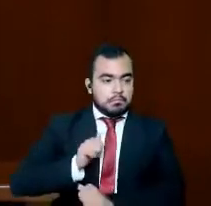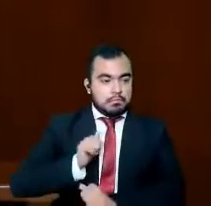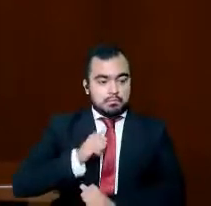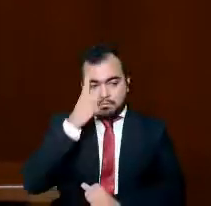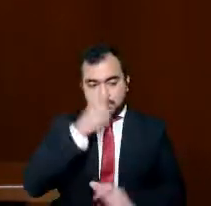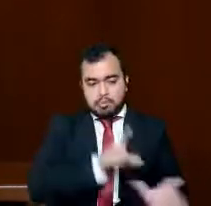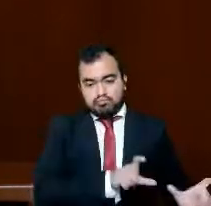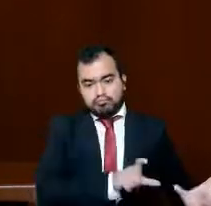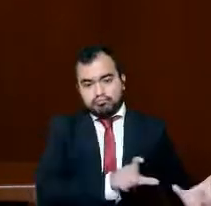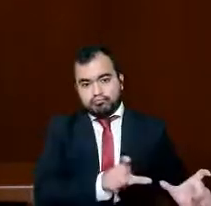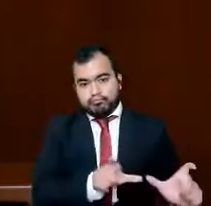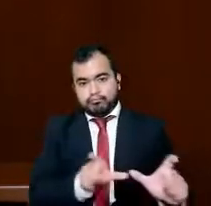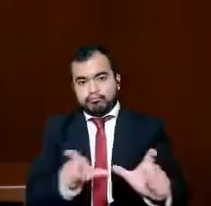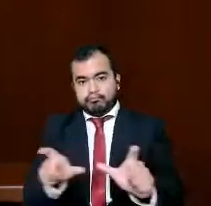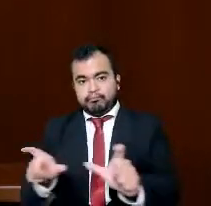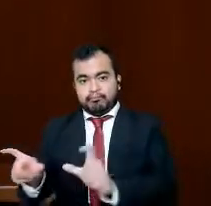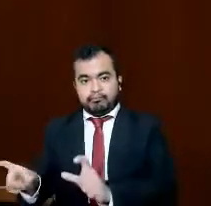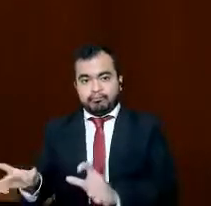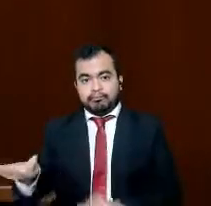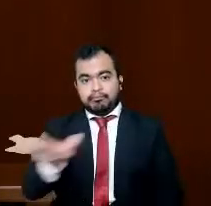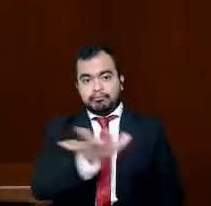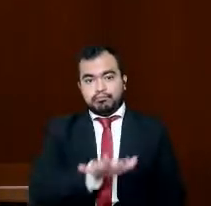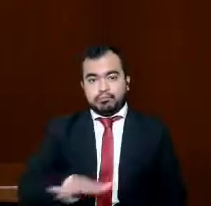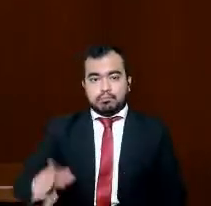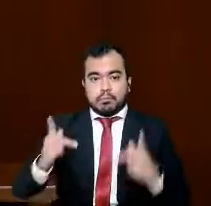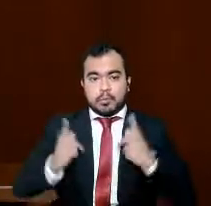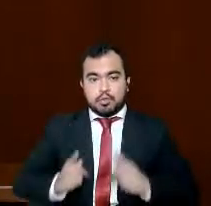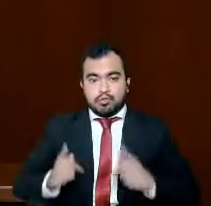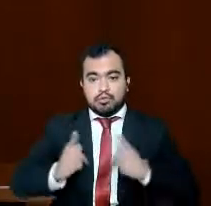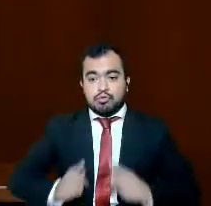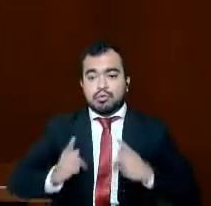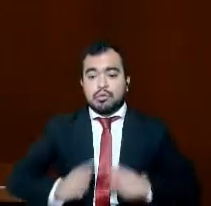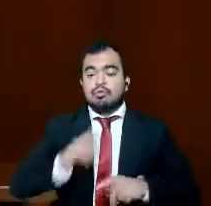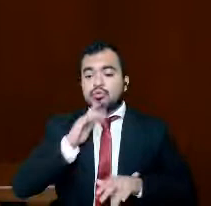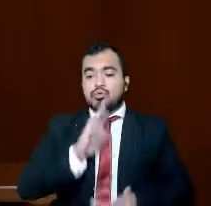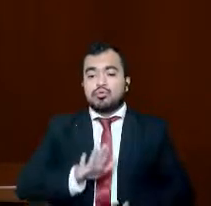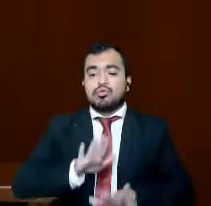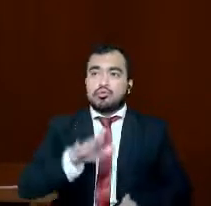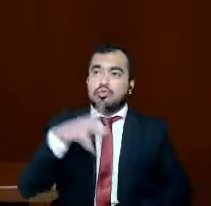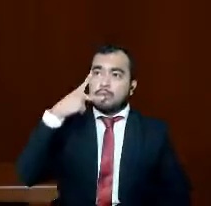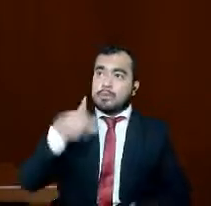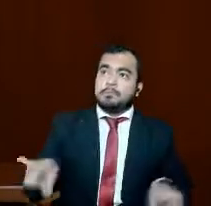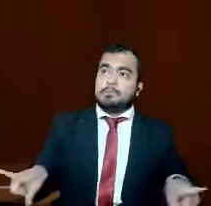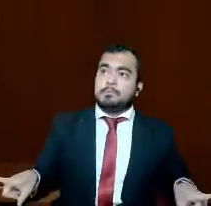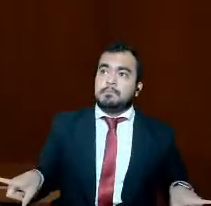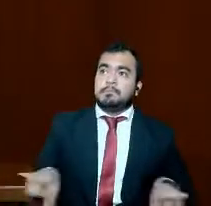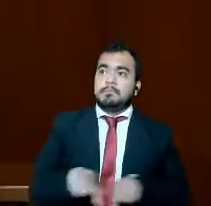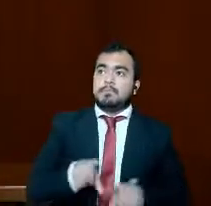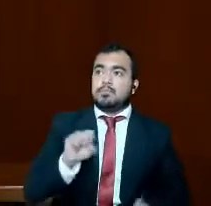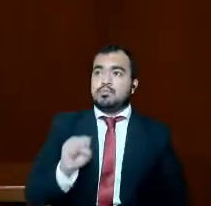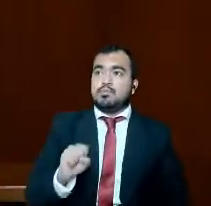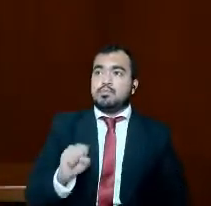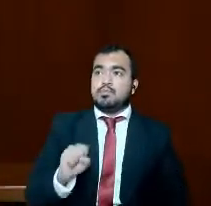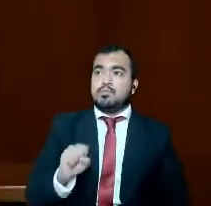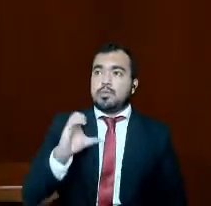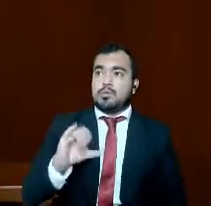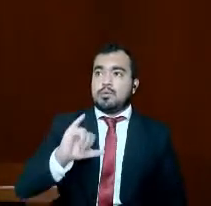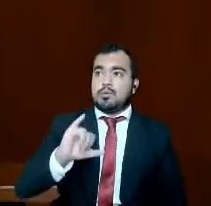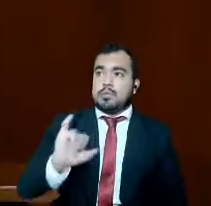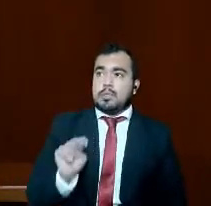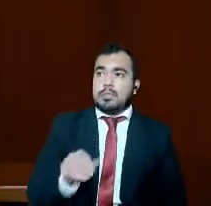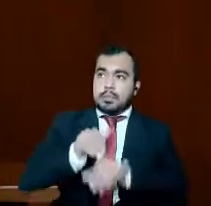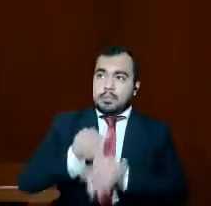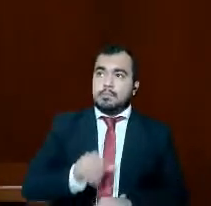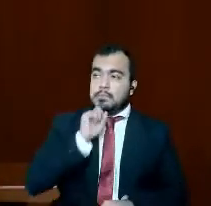pública, conforme a los términos planteados por la Suprema Corte de Justicia de la Nación.